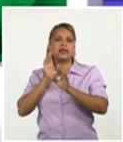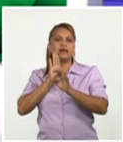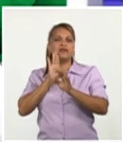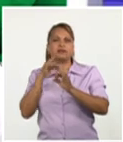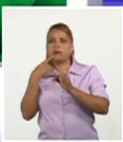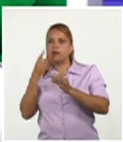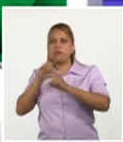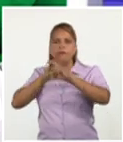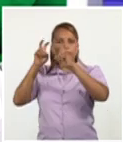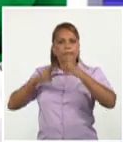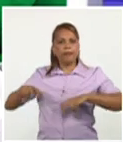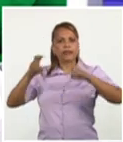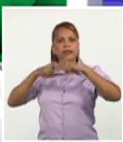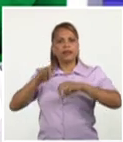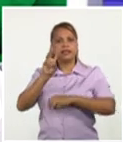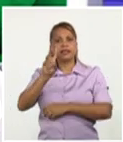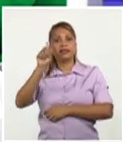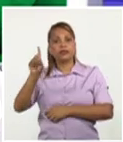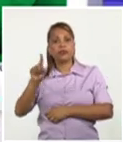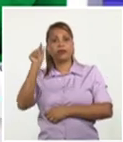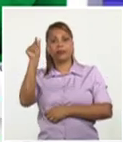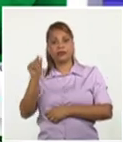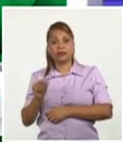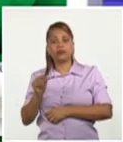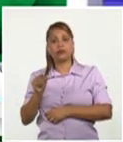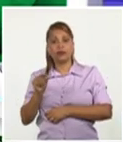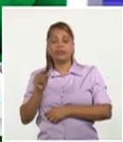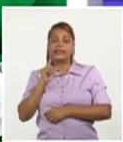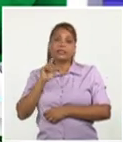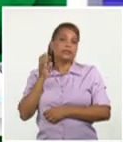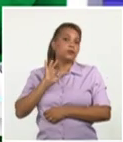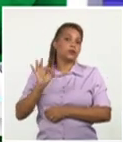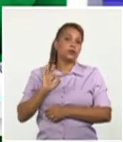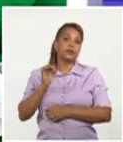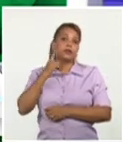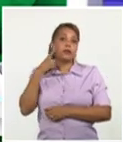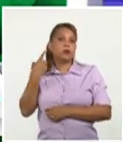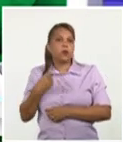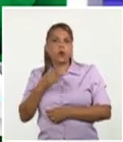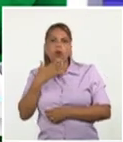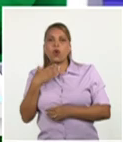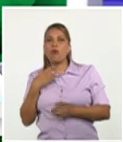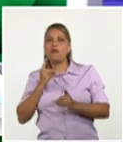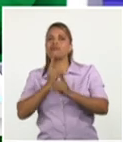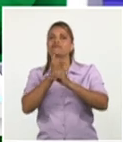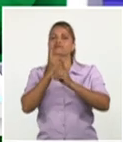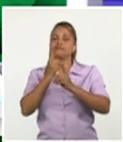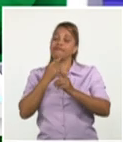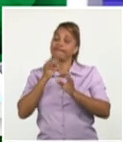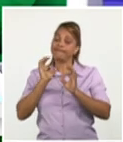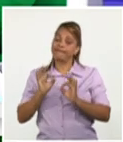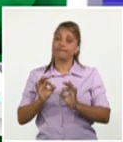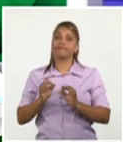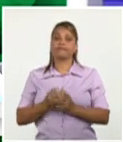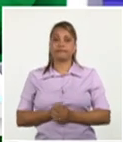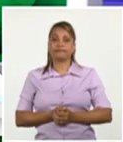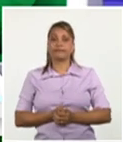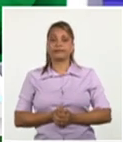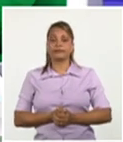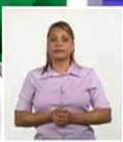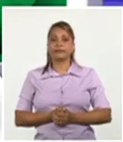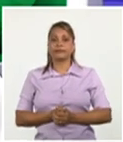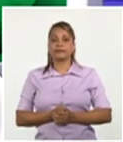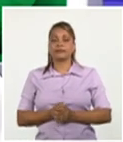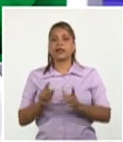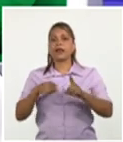de 31 personas que todavía no se había logrado. Por provincias,